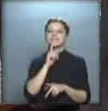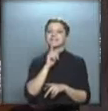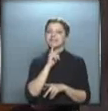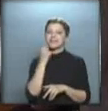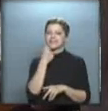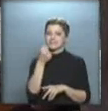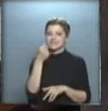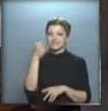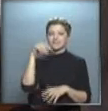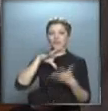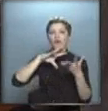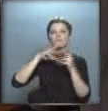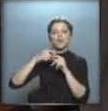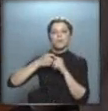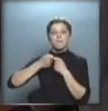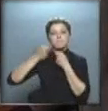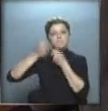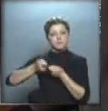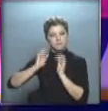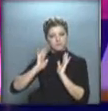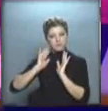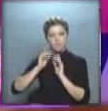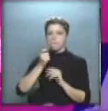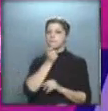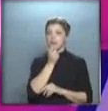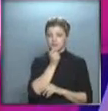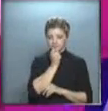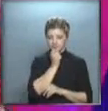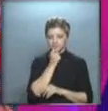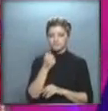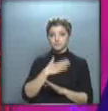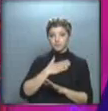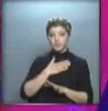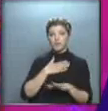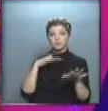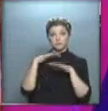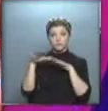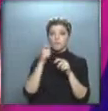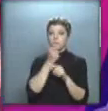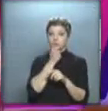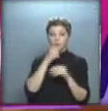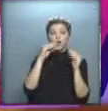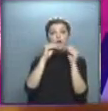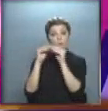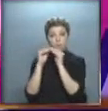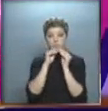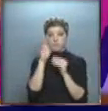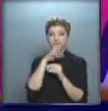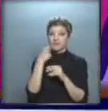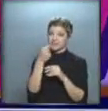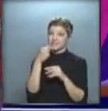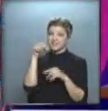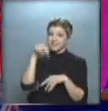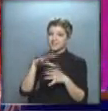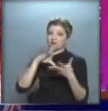¿Y por qué? Te lo imponen porque ponele, a mí me pasó muchas veces que tuve que hablar con un montón de compañeras a decirle que no es la